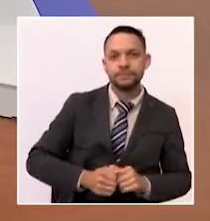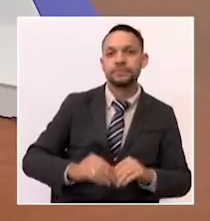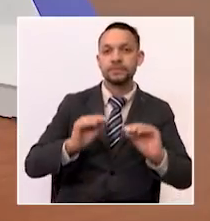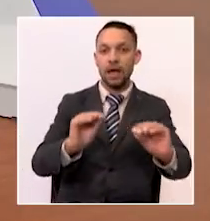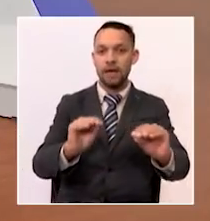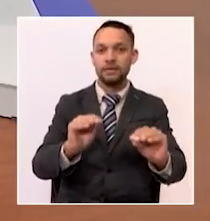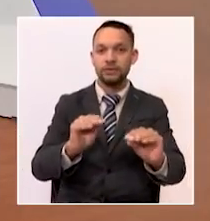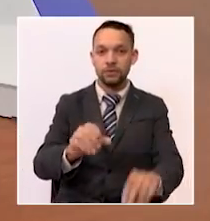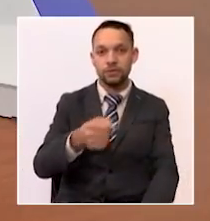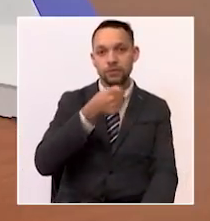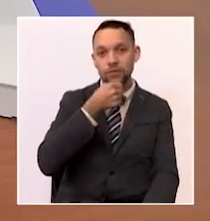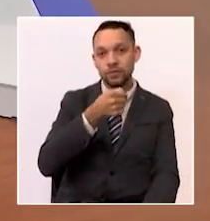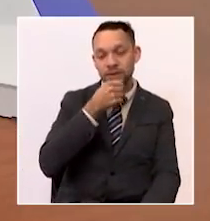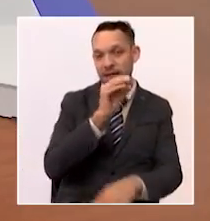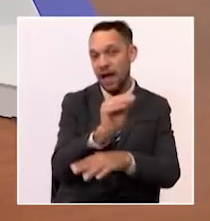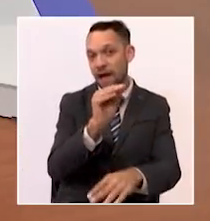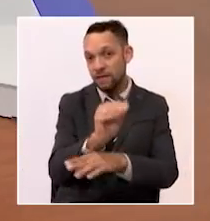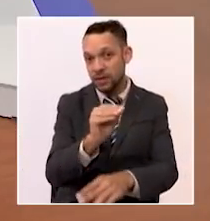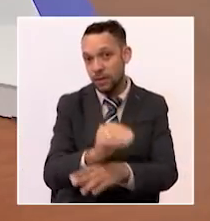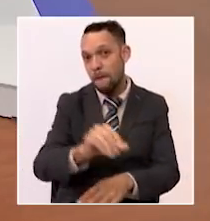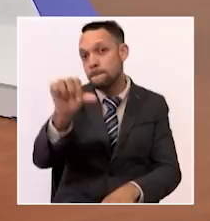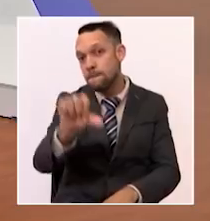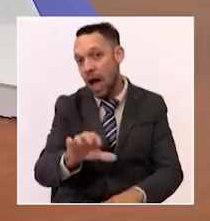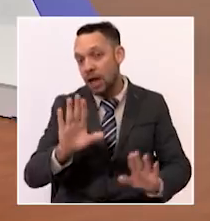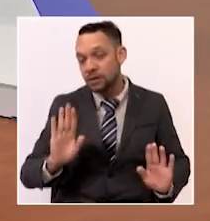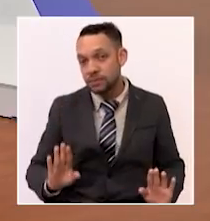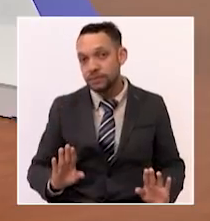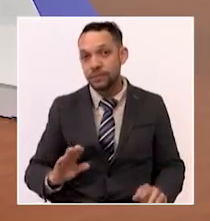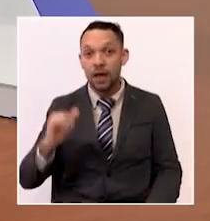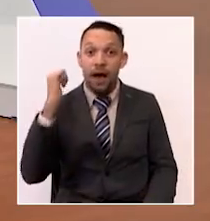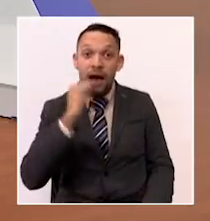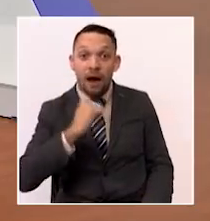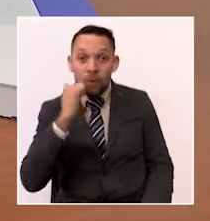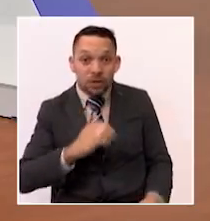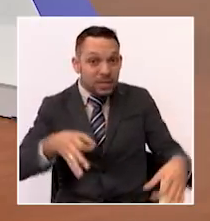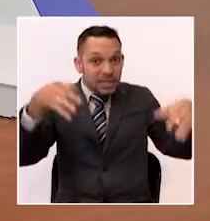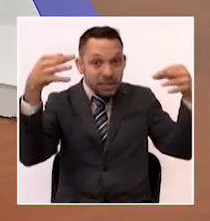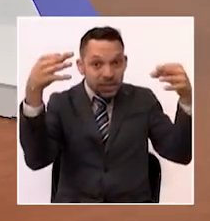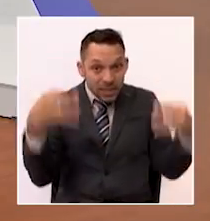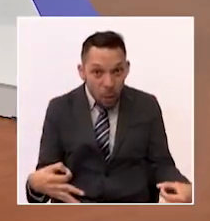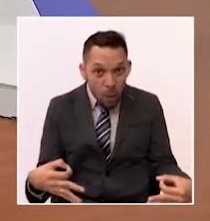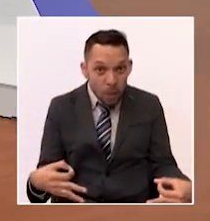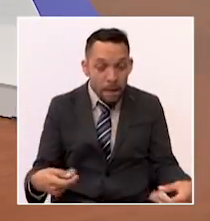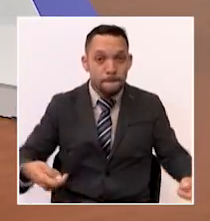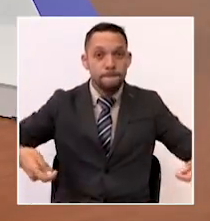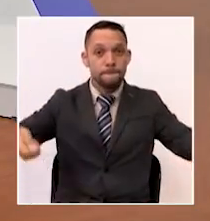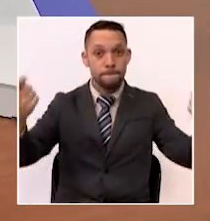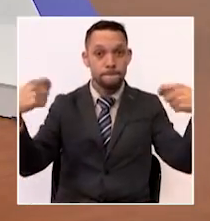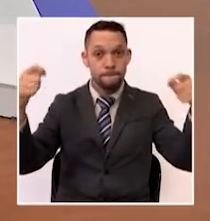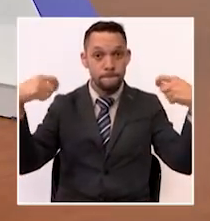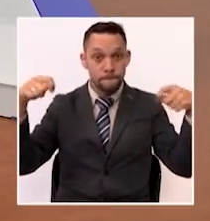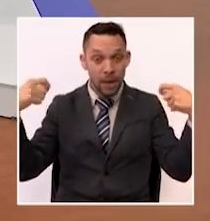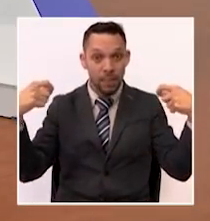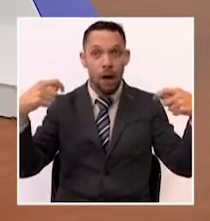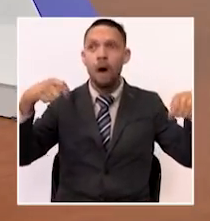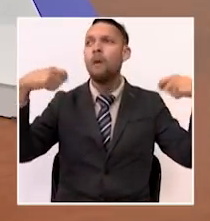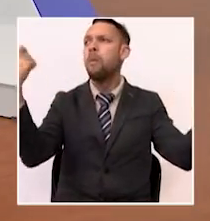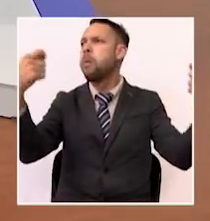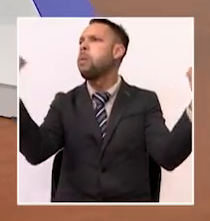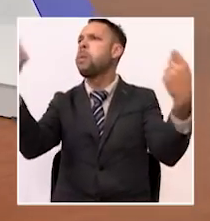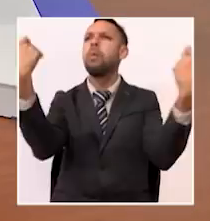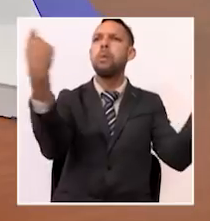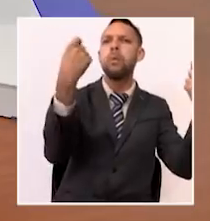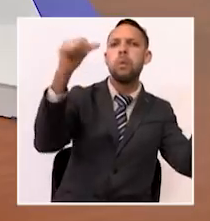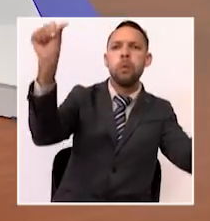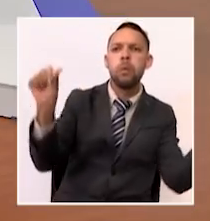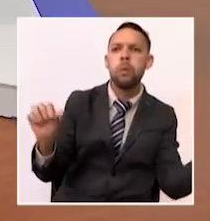que no les va a gustar a la mayoría, y es que ninguno de los jabones que nos comercializan ni en televisión ni en los supermercados